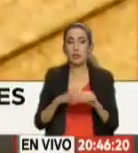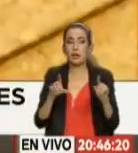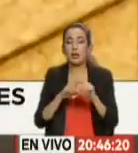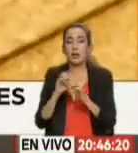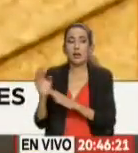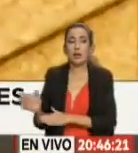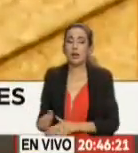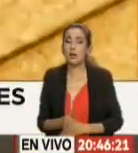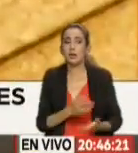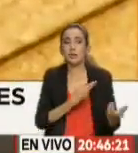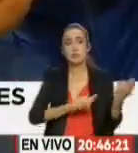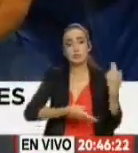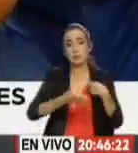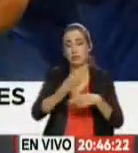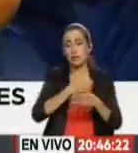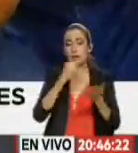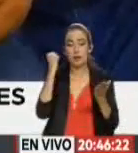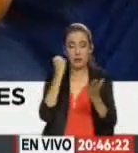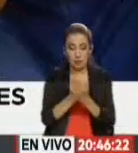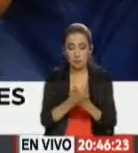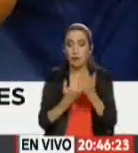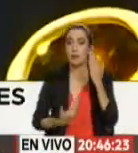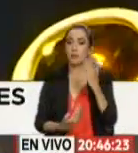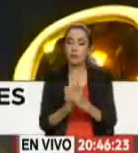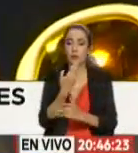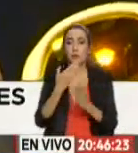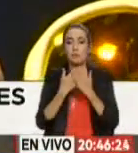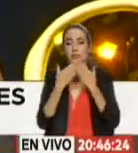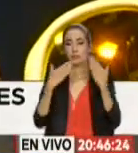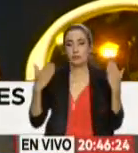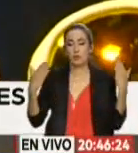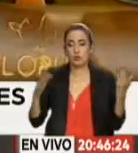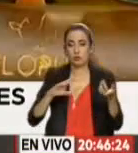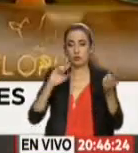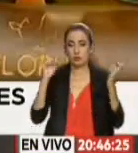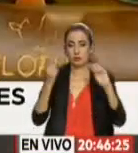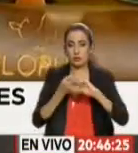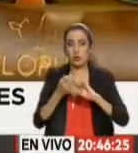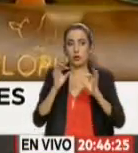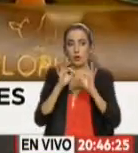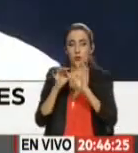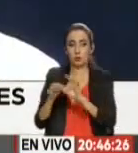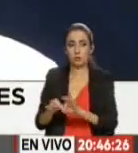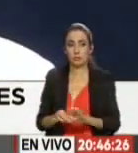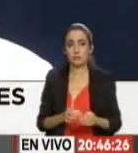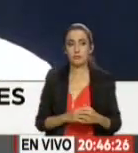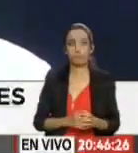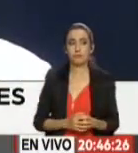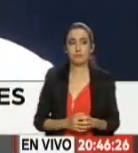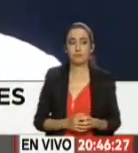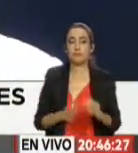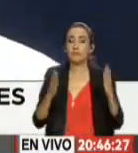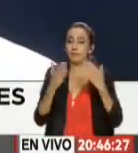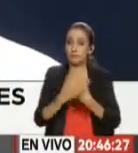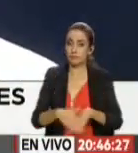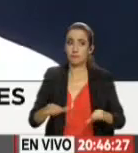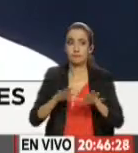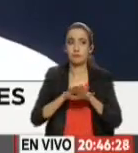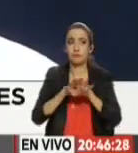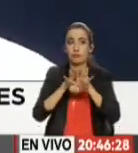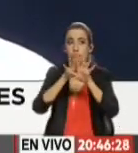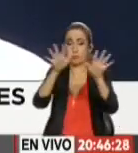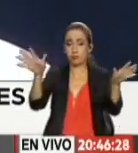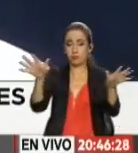emprendedor es ubicar su marca y utilizar nuevos elementos para innovar en la fabricación de sus productos. Ya queremos expandirnos a